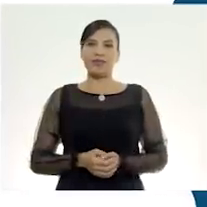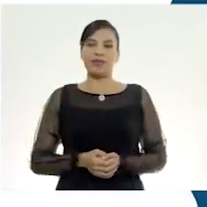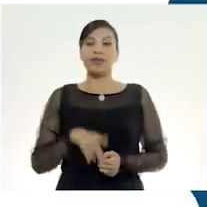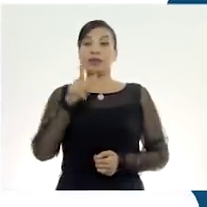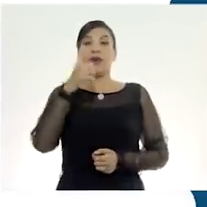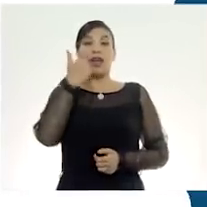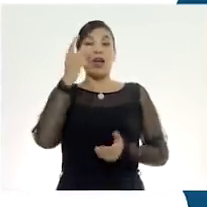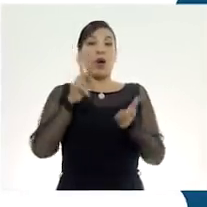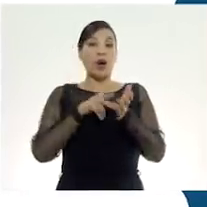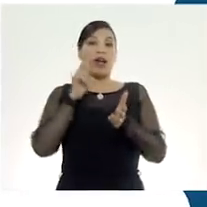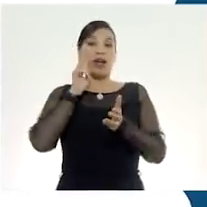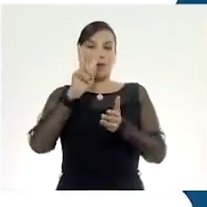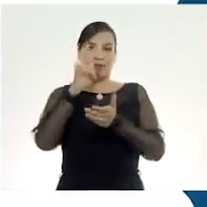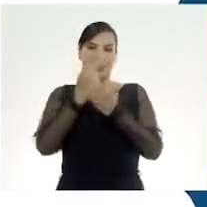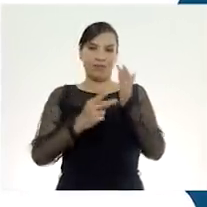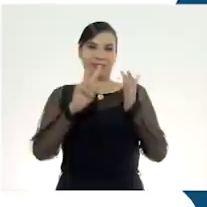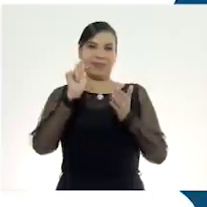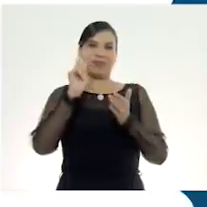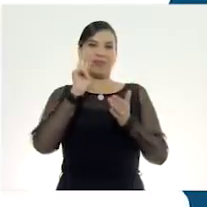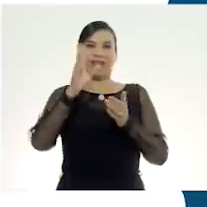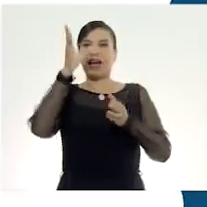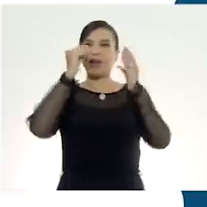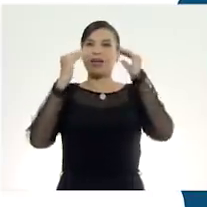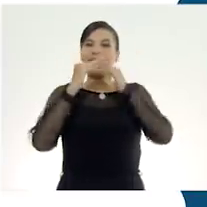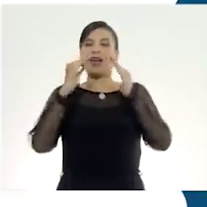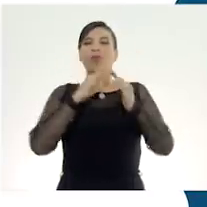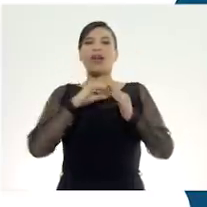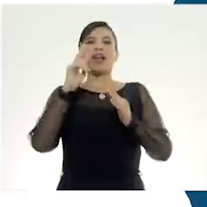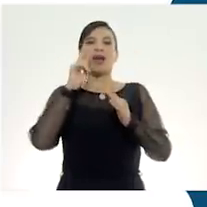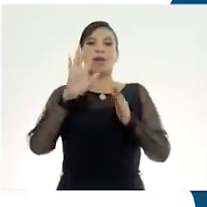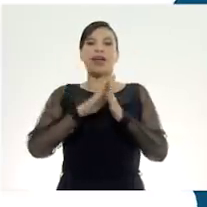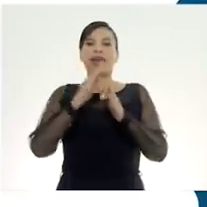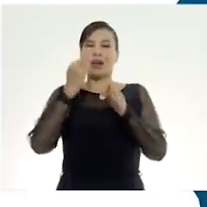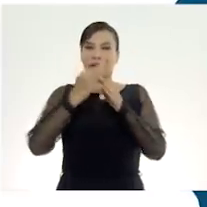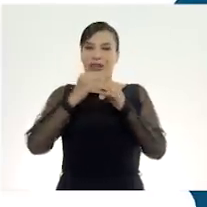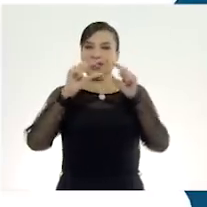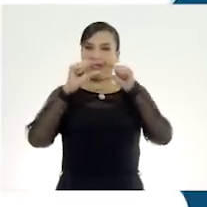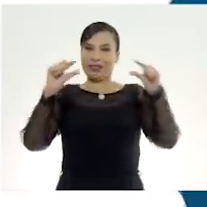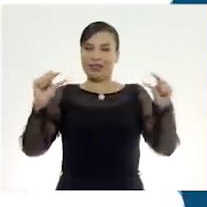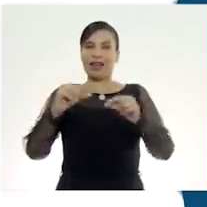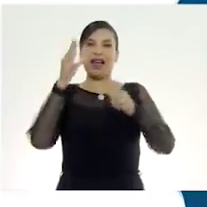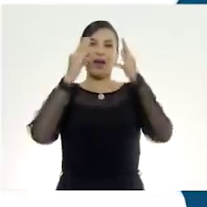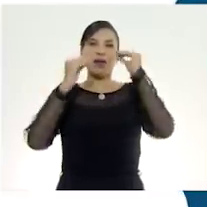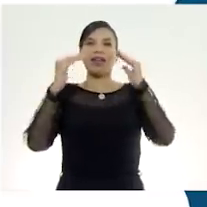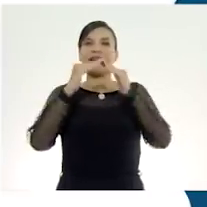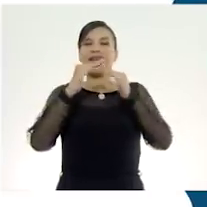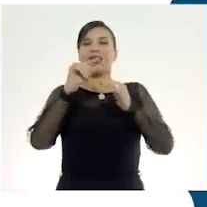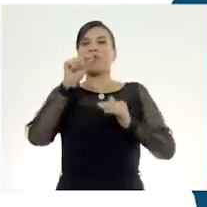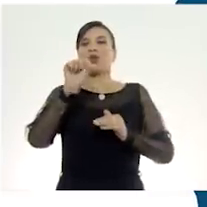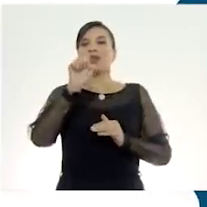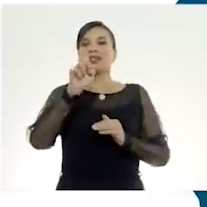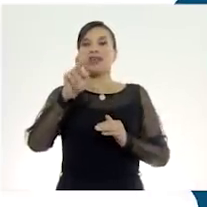Si quieres volver a ver los programas de Aprende en Casa, los puedes encontrar en la siguiente liga: